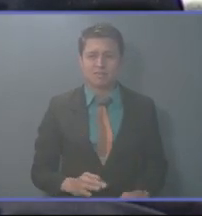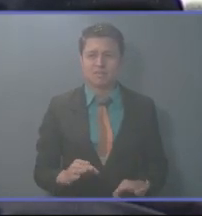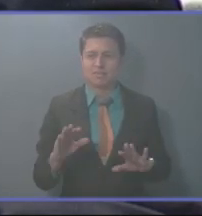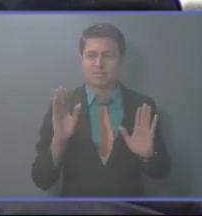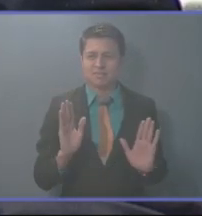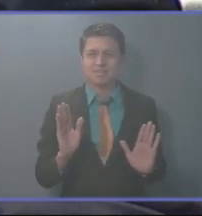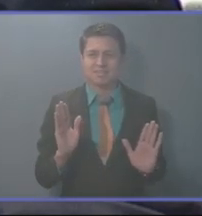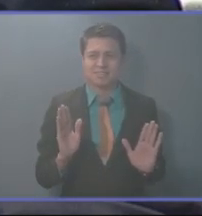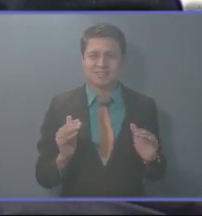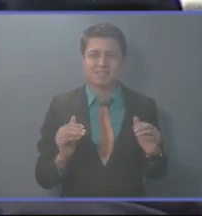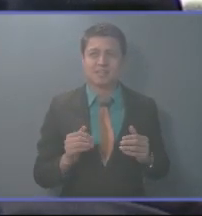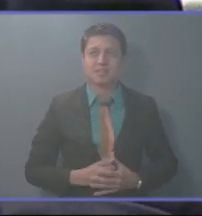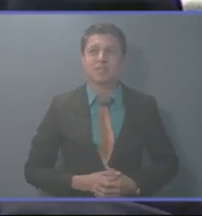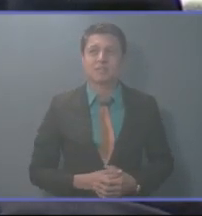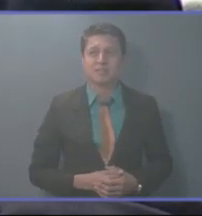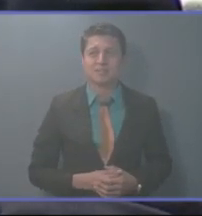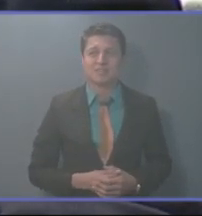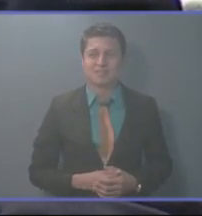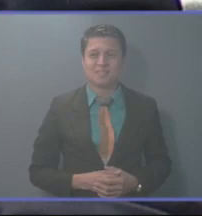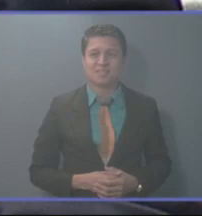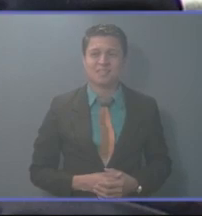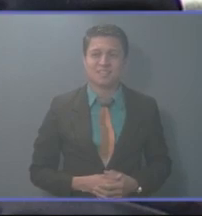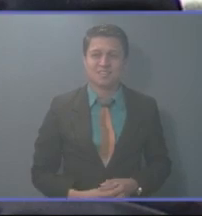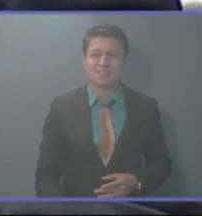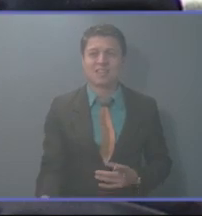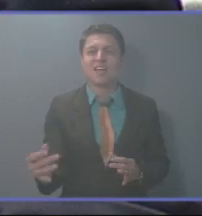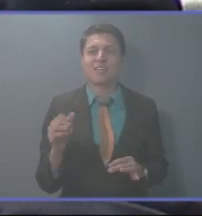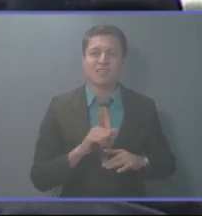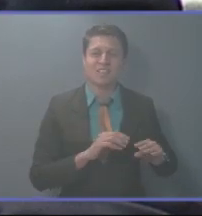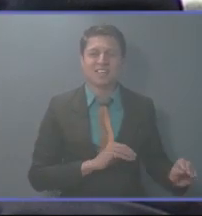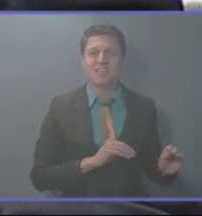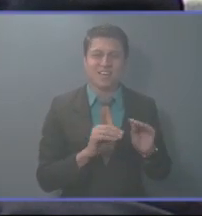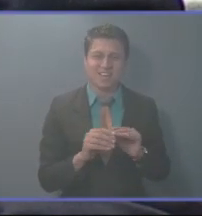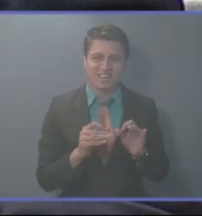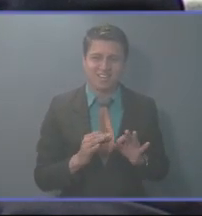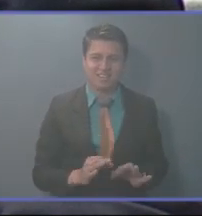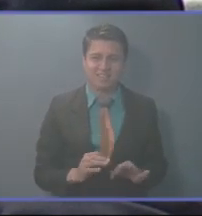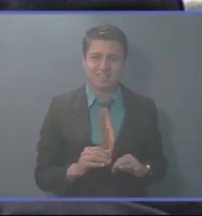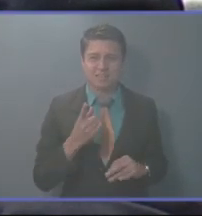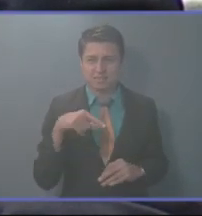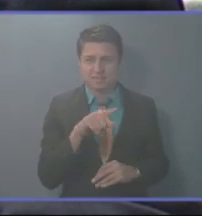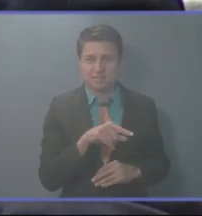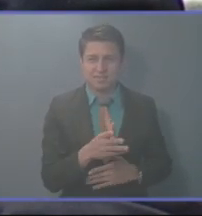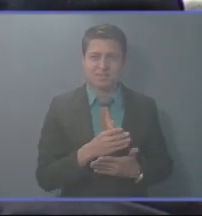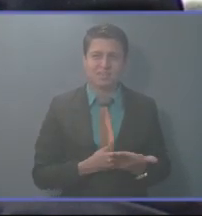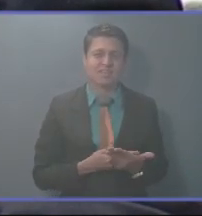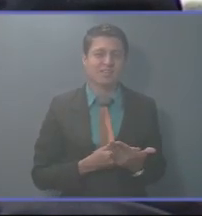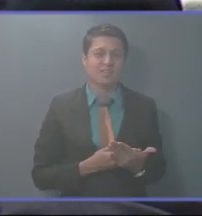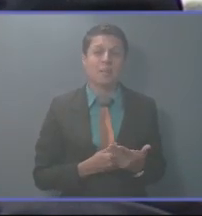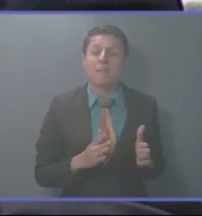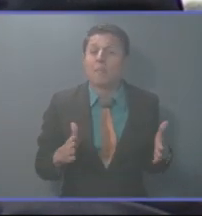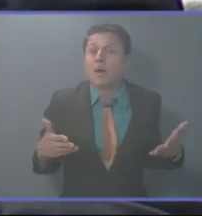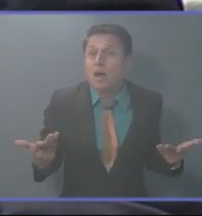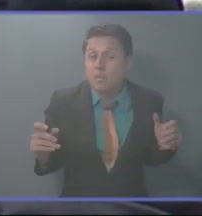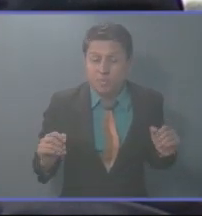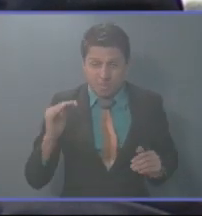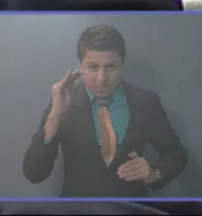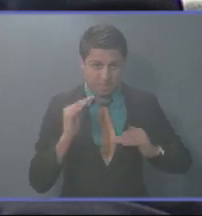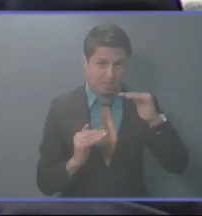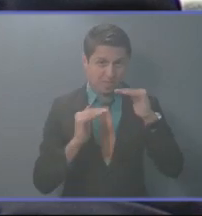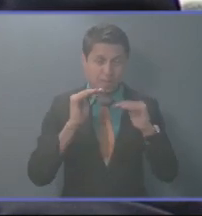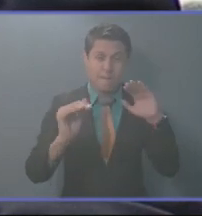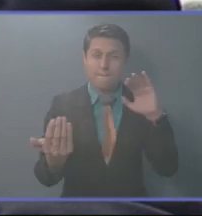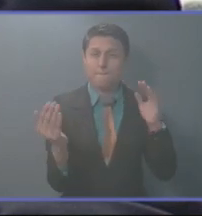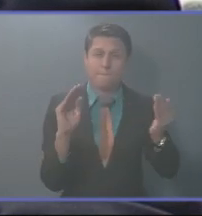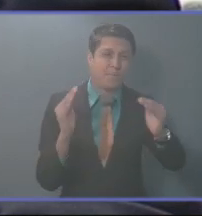sanción. Un grado razonable de precisión sobre este asunto es fundamental para balancear y